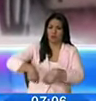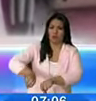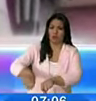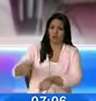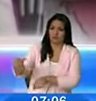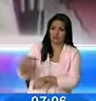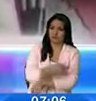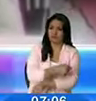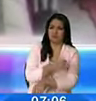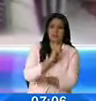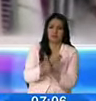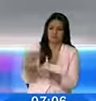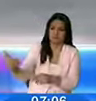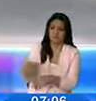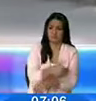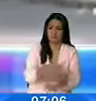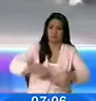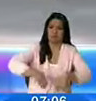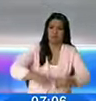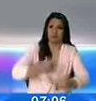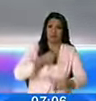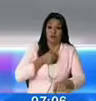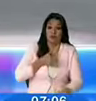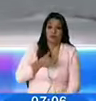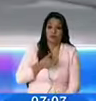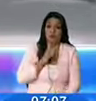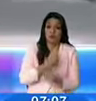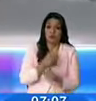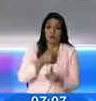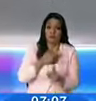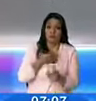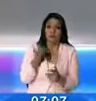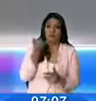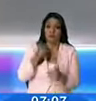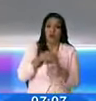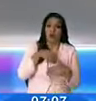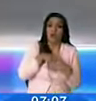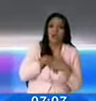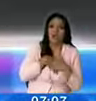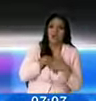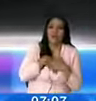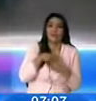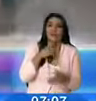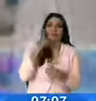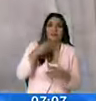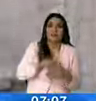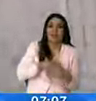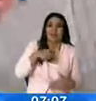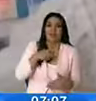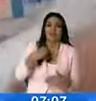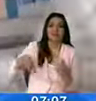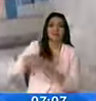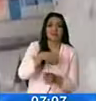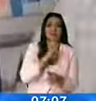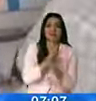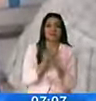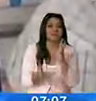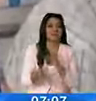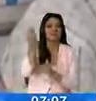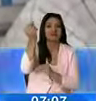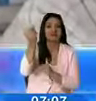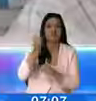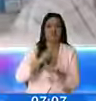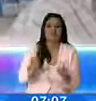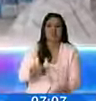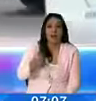el por aquí. Se cruzaron y yo venía así. Como yo me iba a guardar el celular, ellos pensaban que yo iba a sacar el arma y se regresan así, salen soplados. Pero